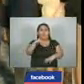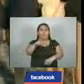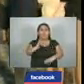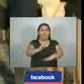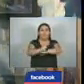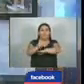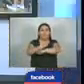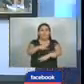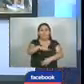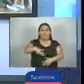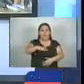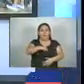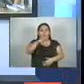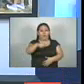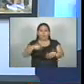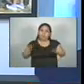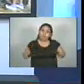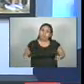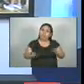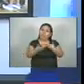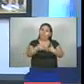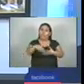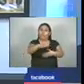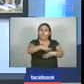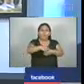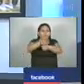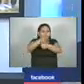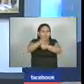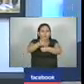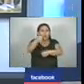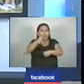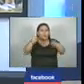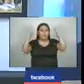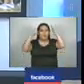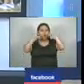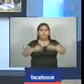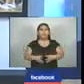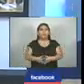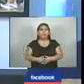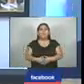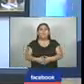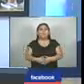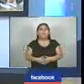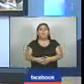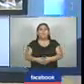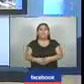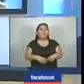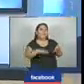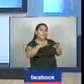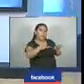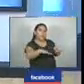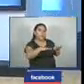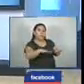país. Desde acá, regreso contigo al estudio principal. Adelante, buenas noches. Buenas noches para ti también, Aldair.